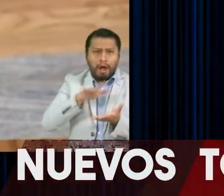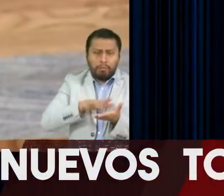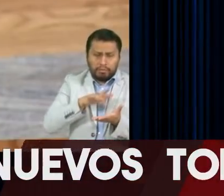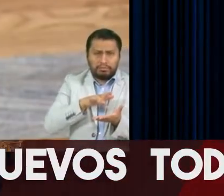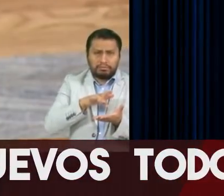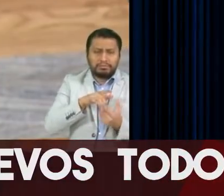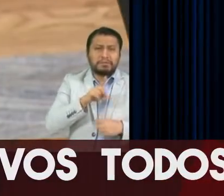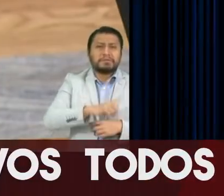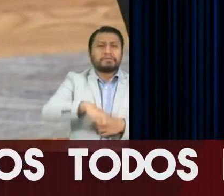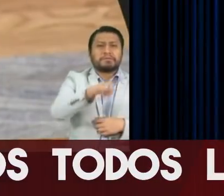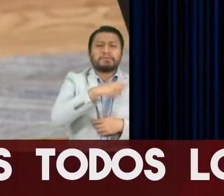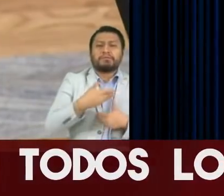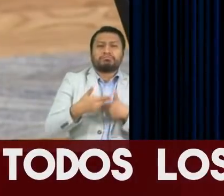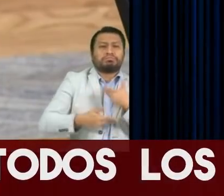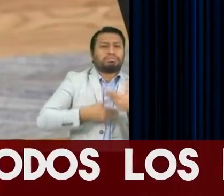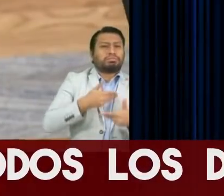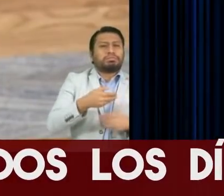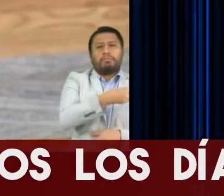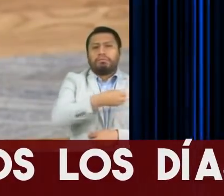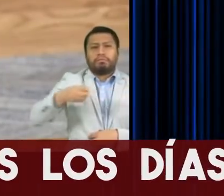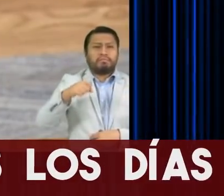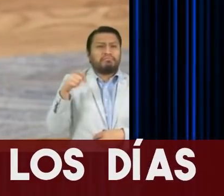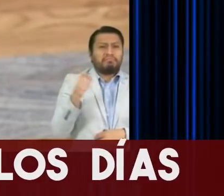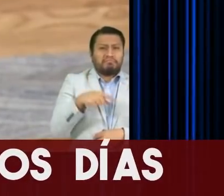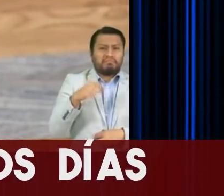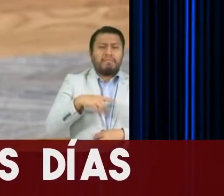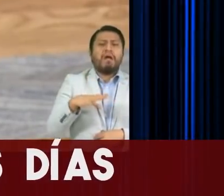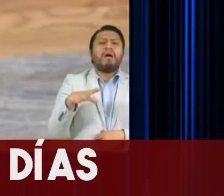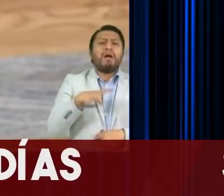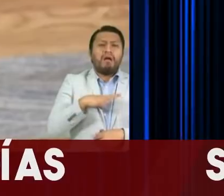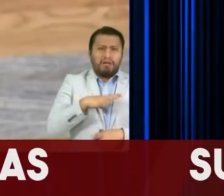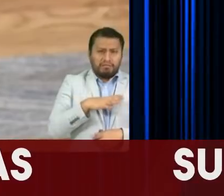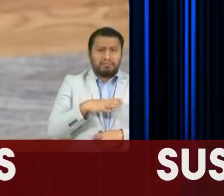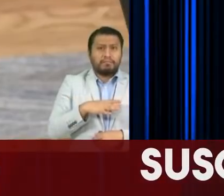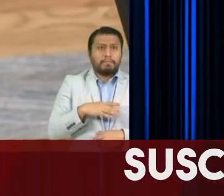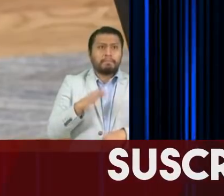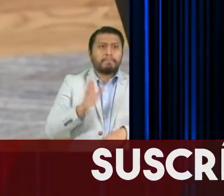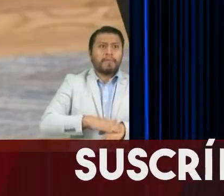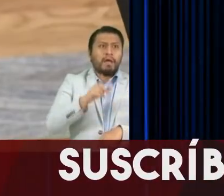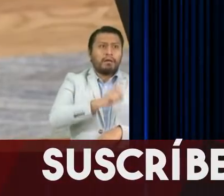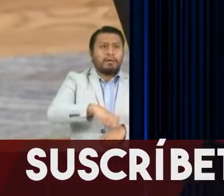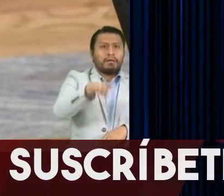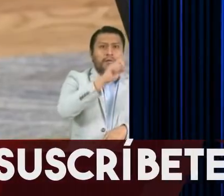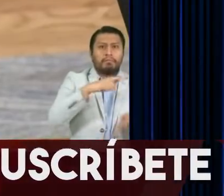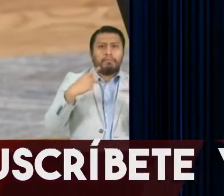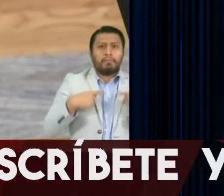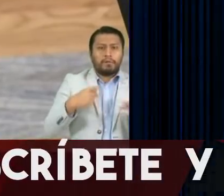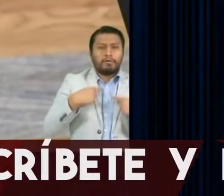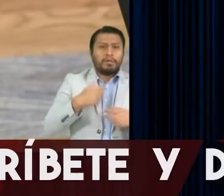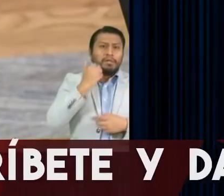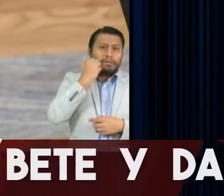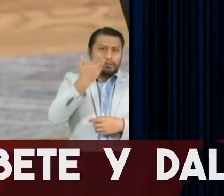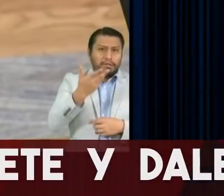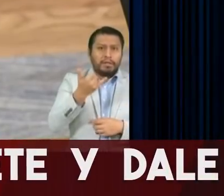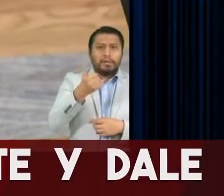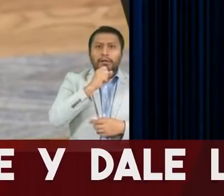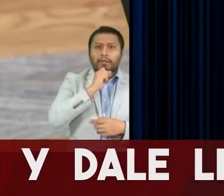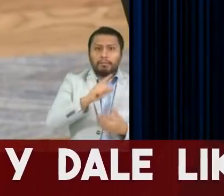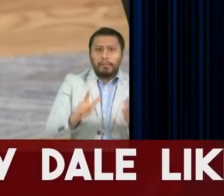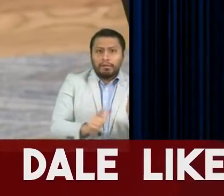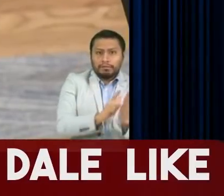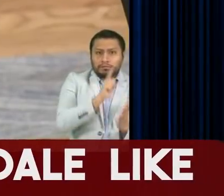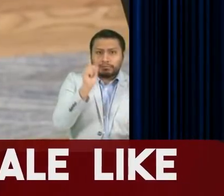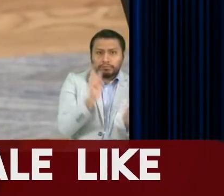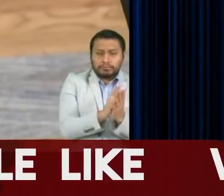sistemáticamente se han opuesto a la soberanía popular y al mandato legal y